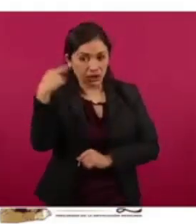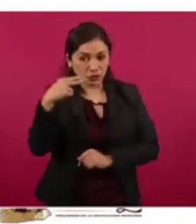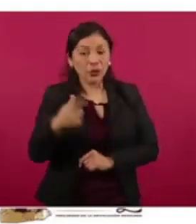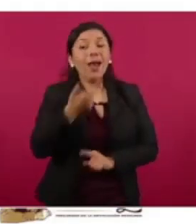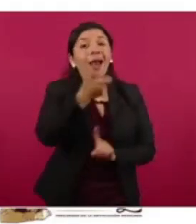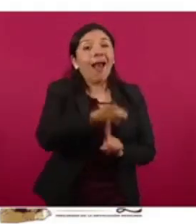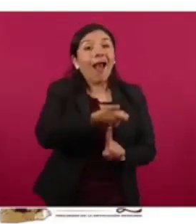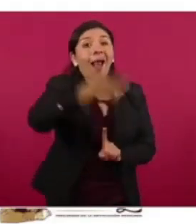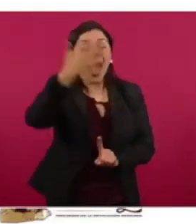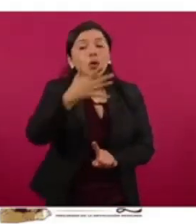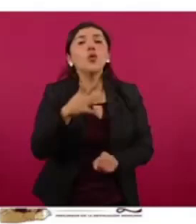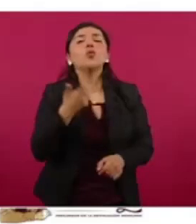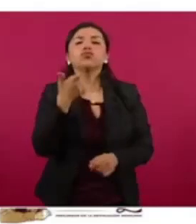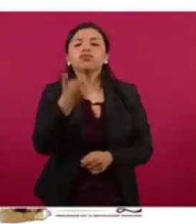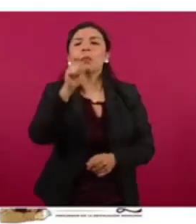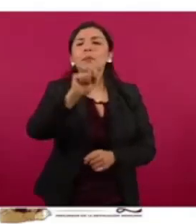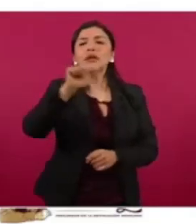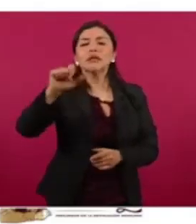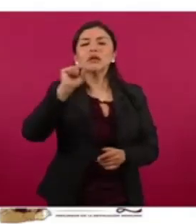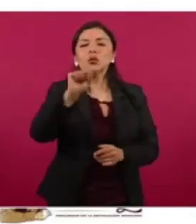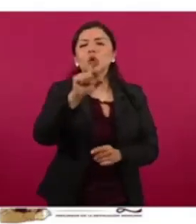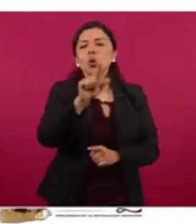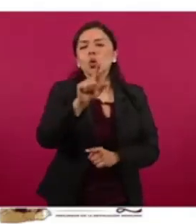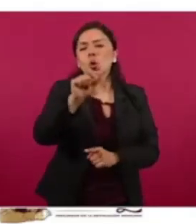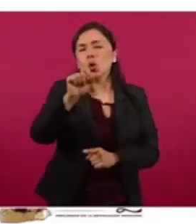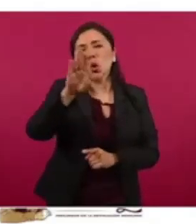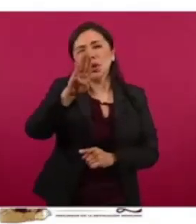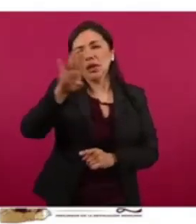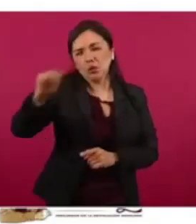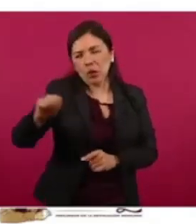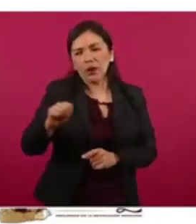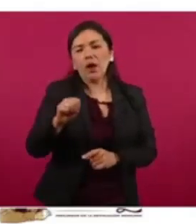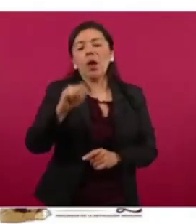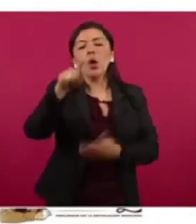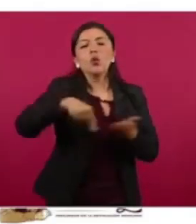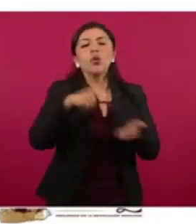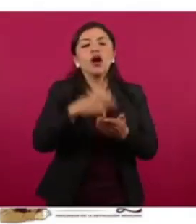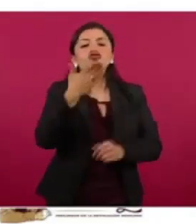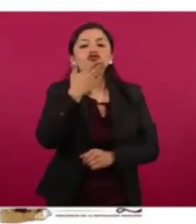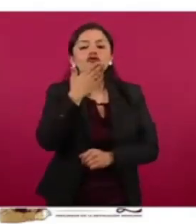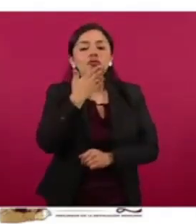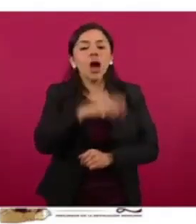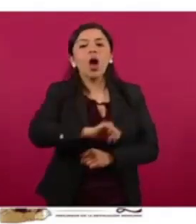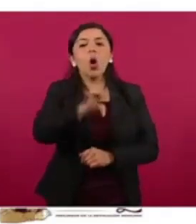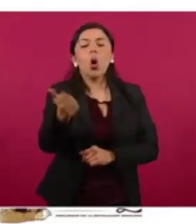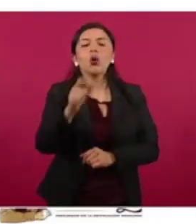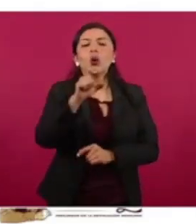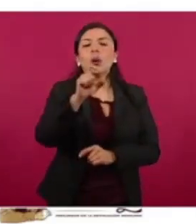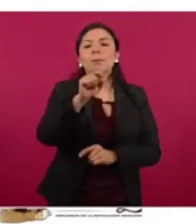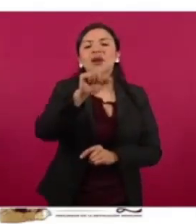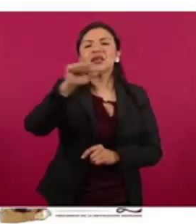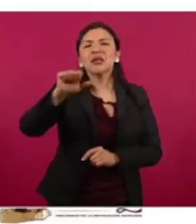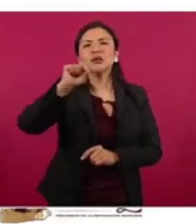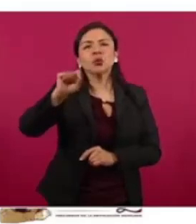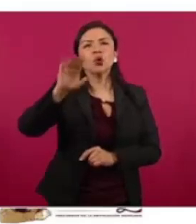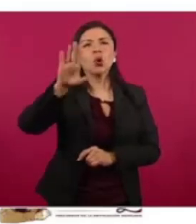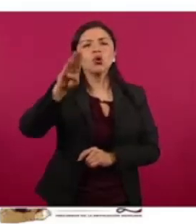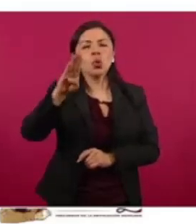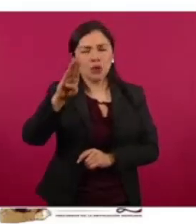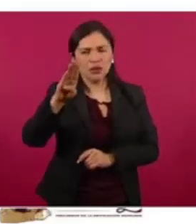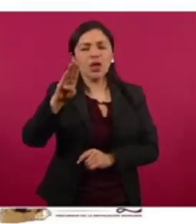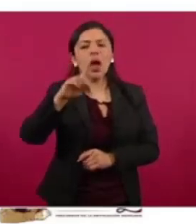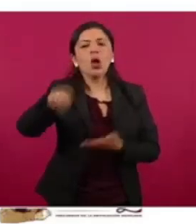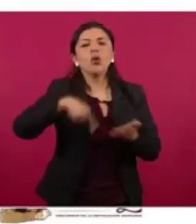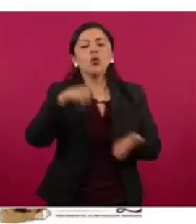también. Las más caras, 26.99 de 76 en Hermosillo, Sonora, esta que salió la semana pasada,